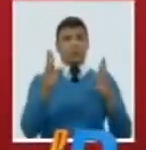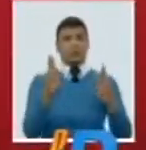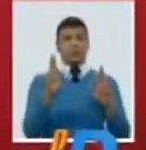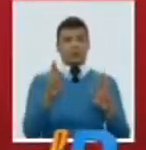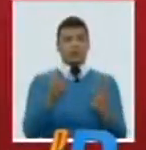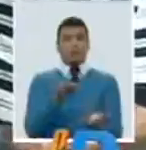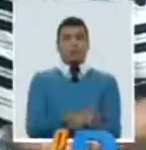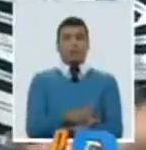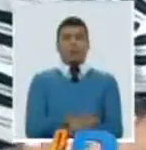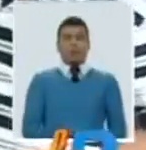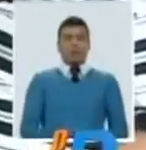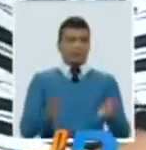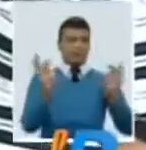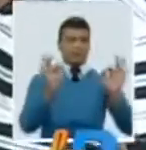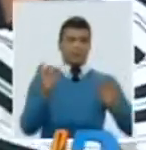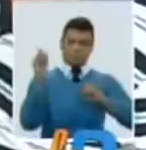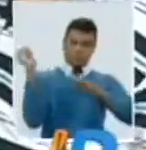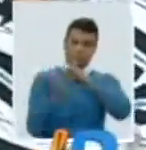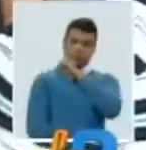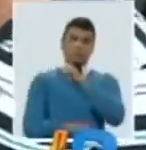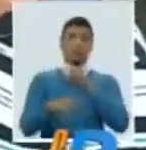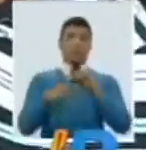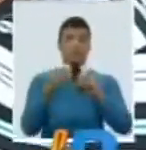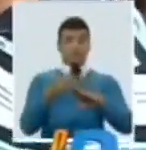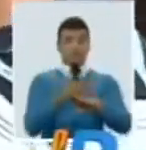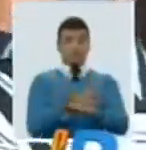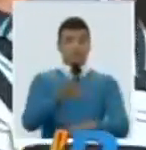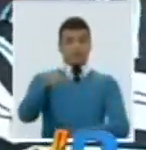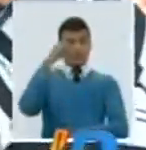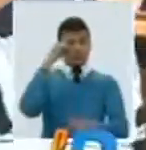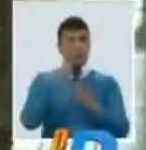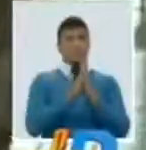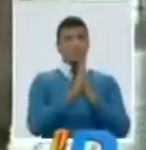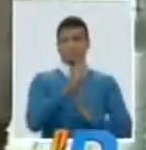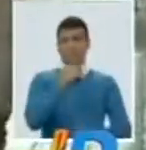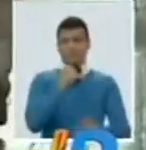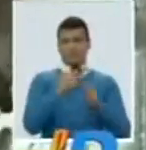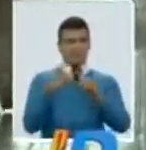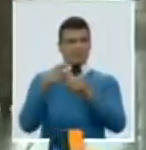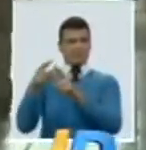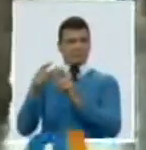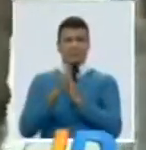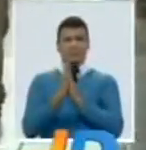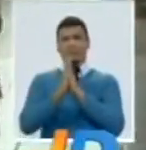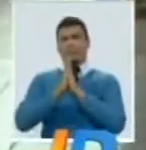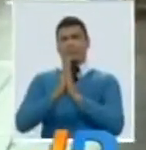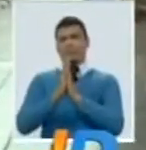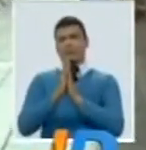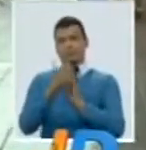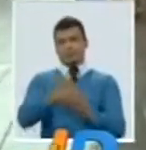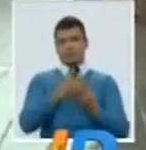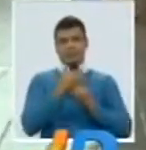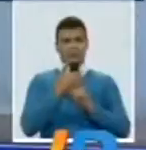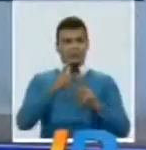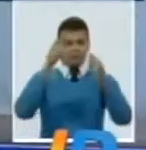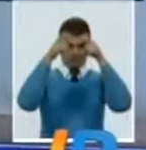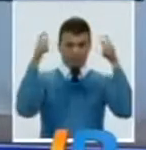no quede en la impunidad y advierte que han recibido amenazas por hablar con los medios de comunicación, ante lo cual solicitan protección del